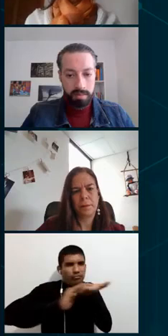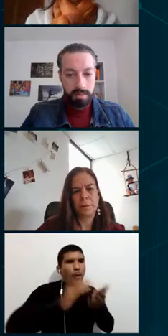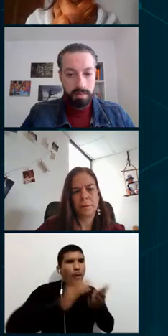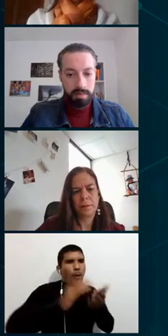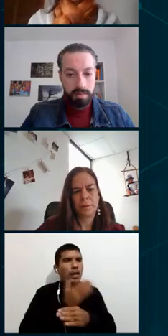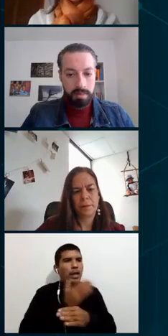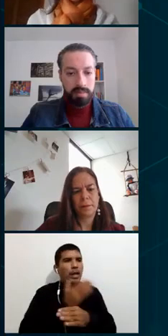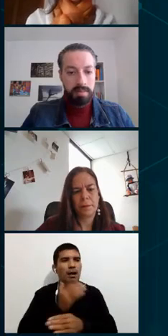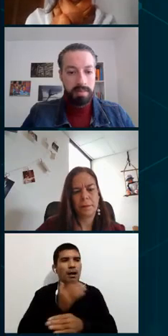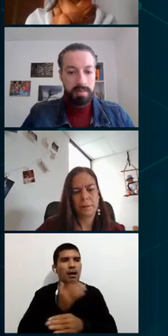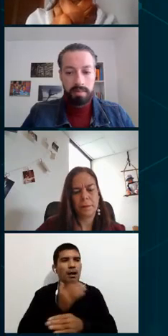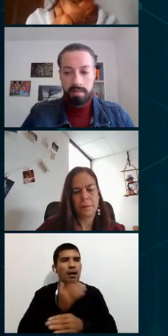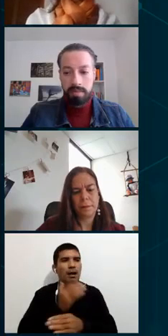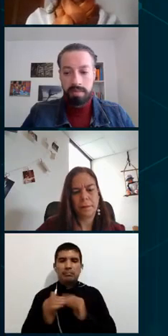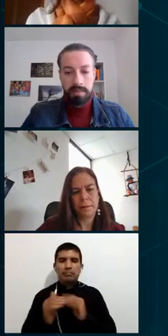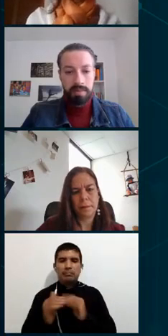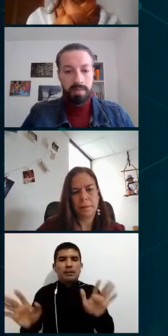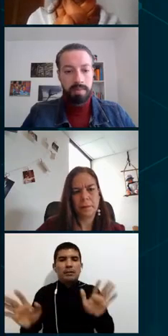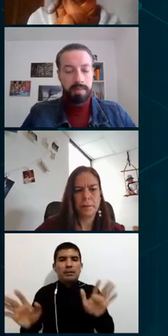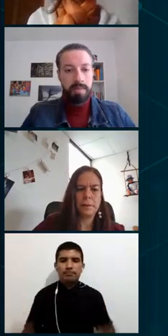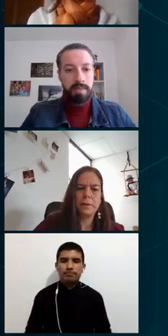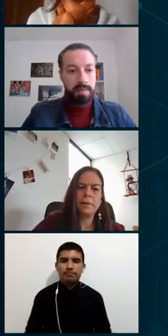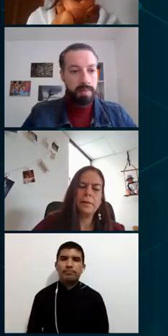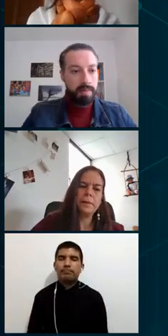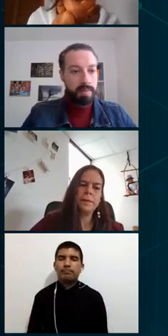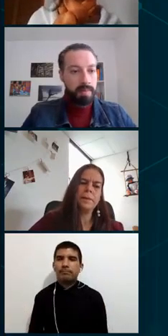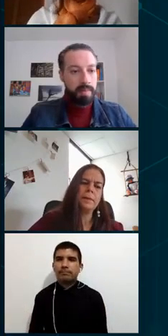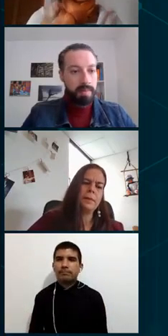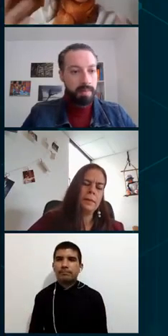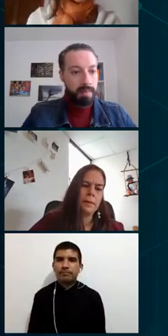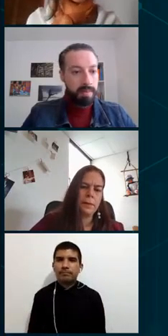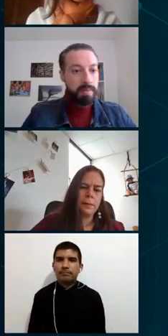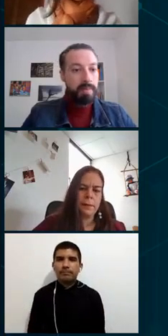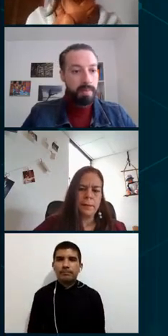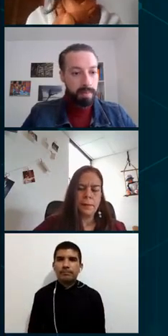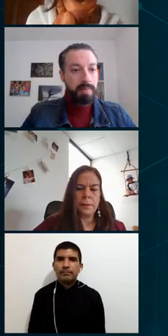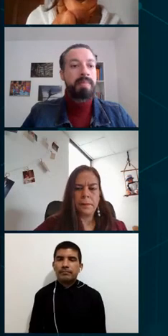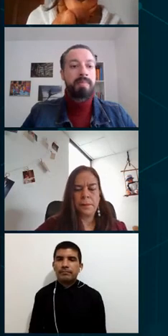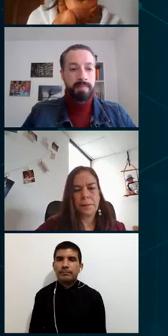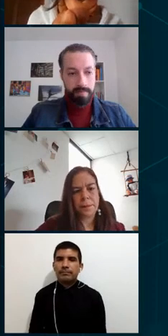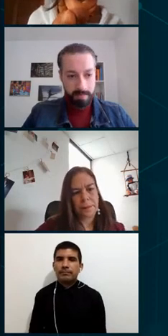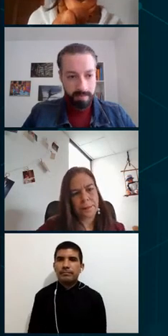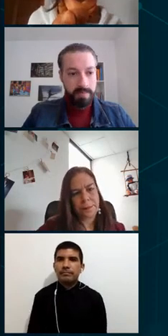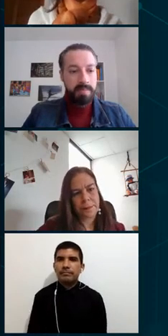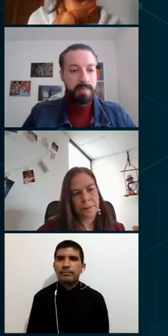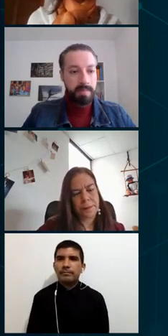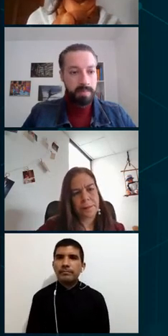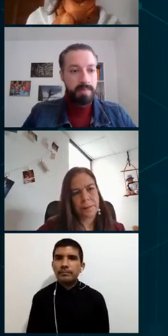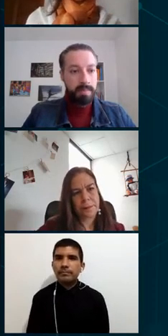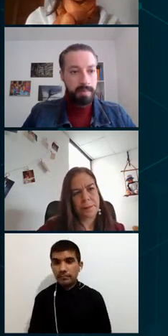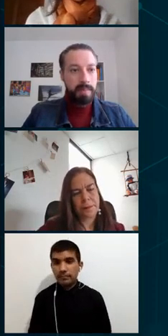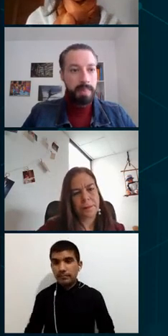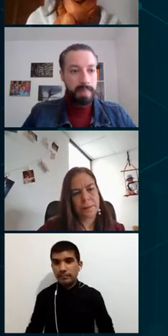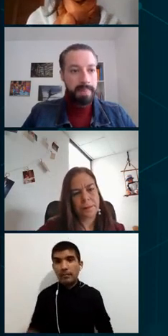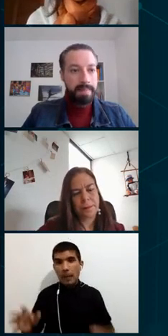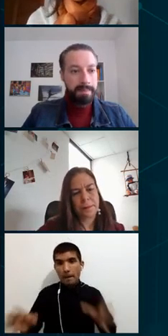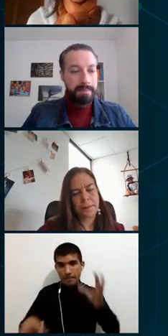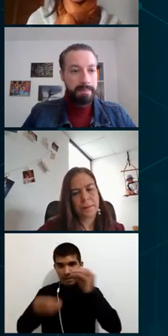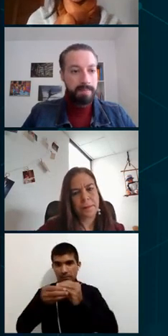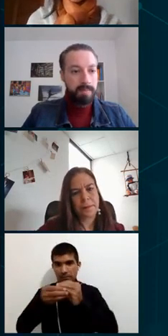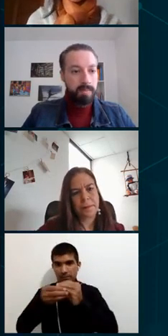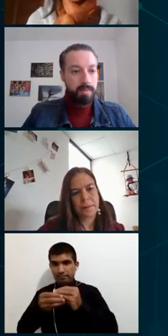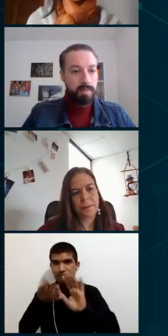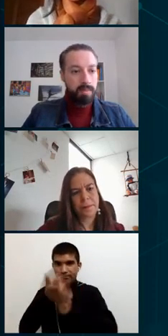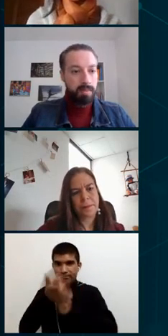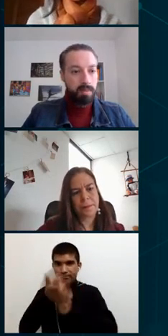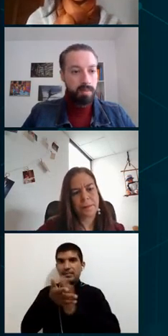poderoso que es este tema de dejar diverger. Yo creo que tenemos en este momento, no sé si